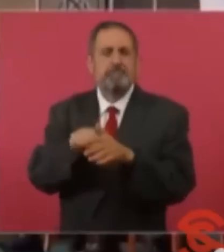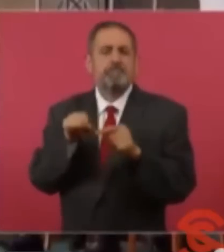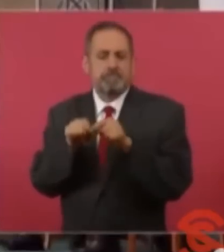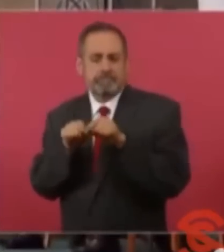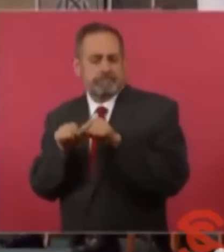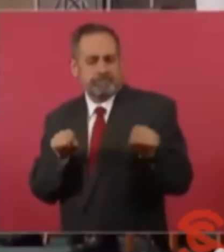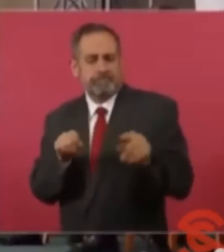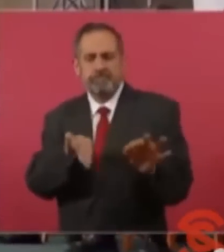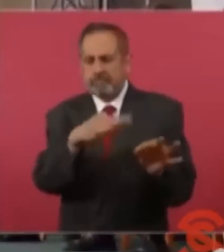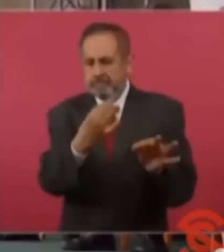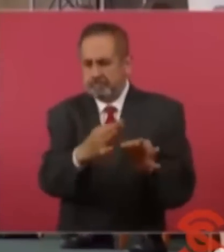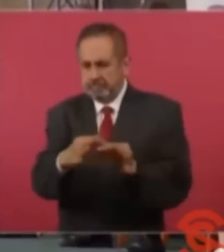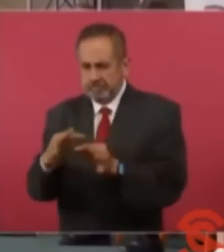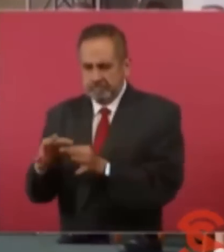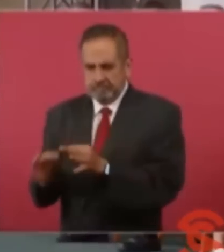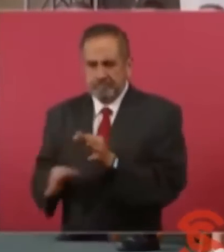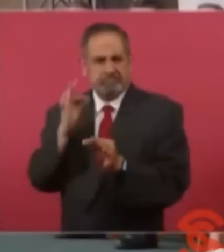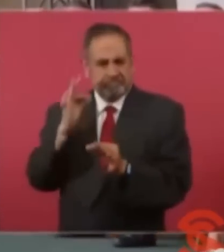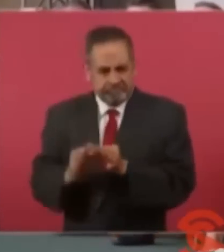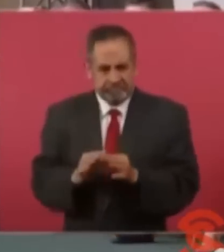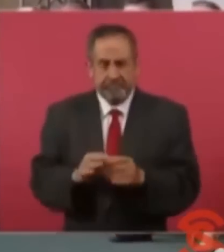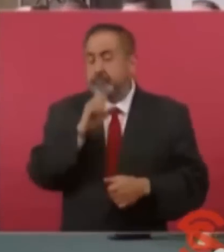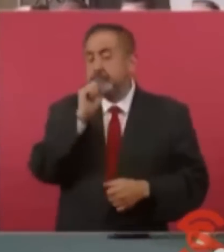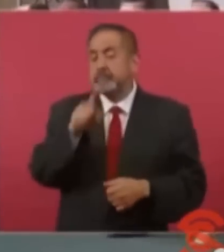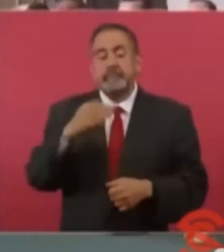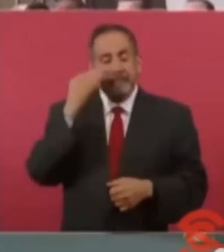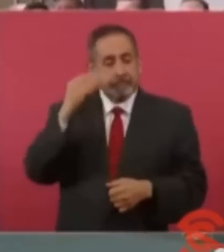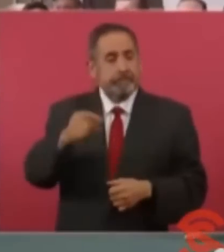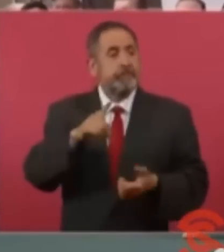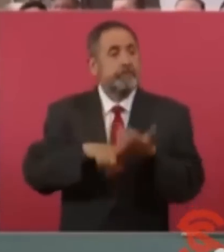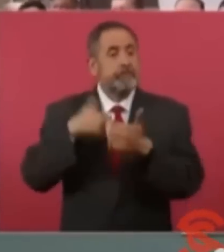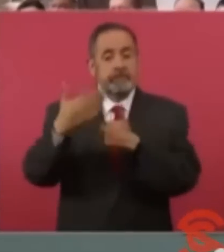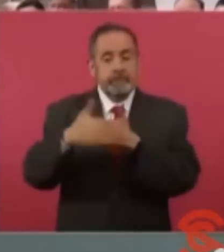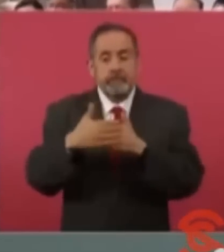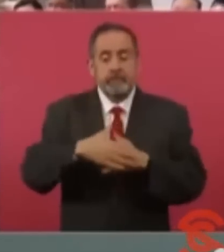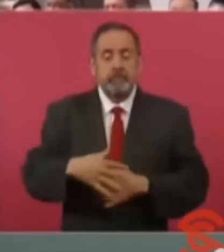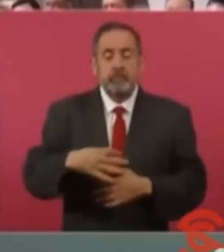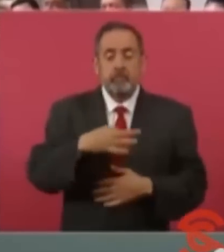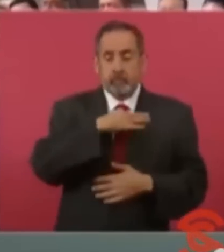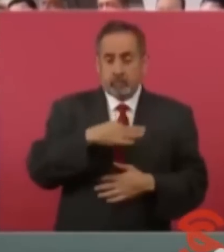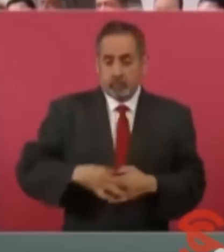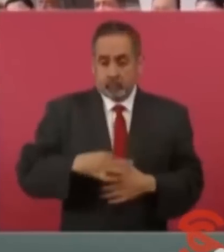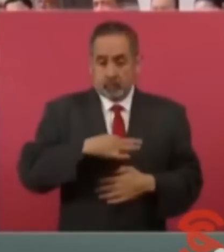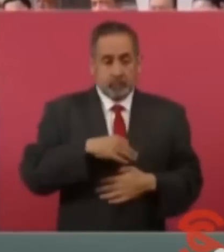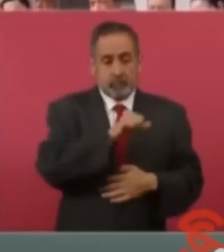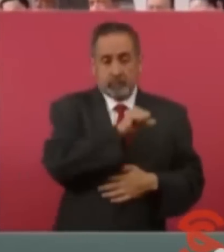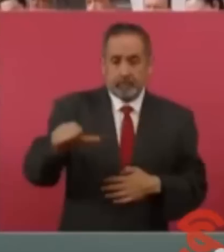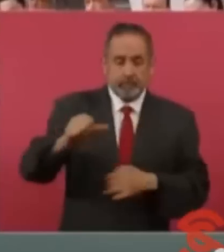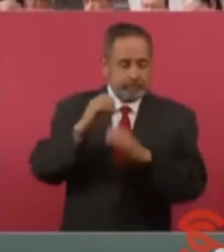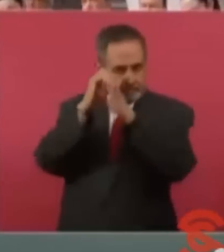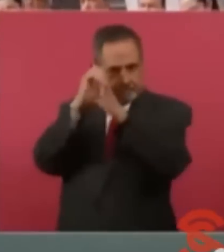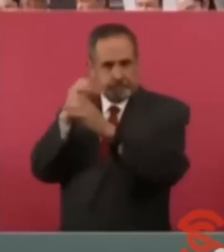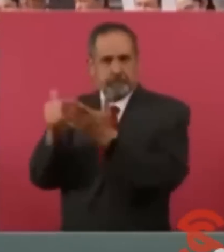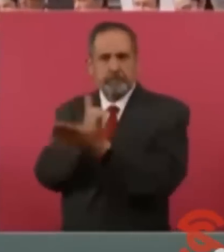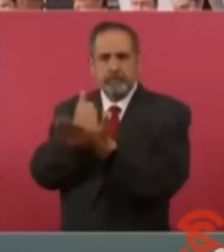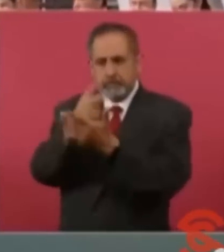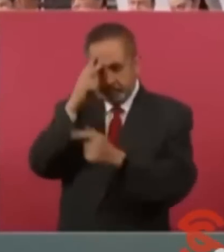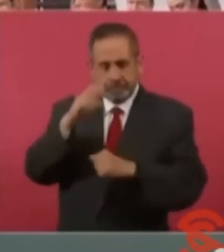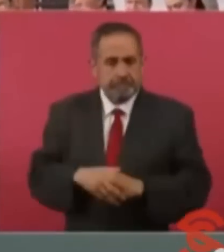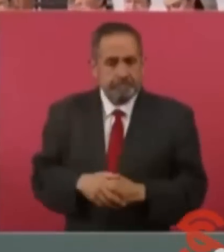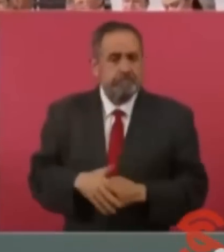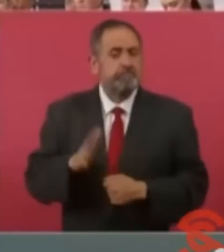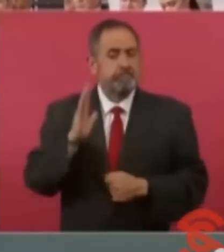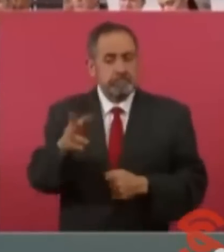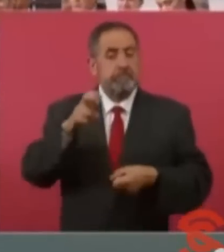fecha entrará en operación el de Toluca Observatorio. Se puso a funcionar la línea 3